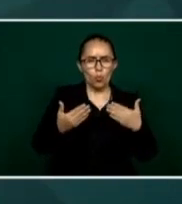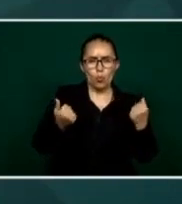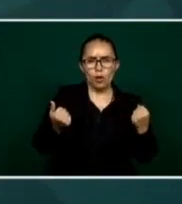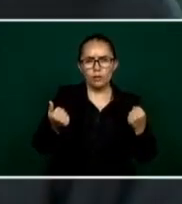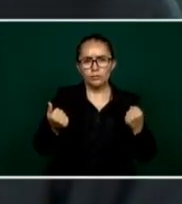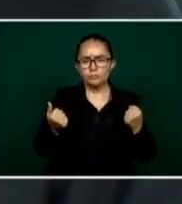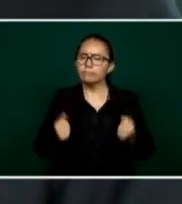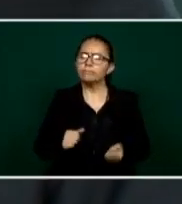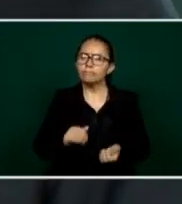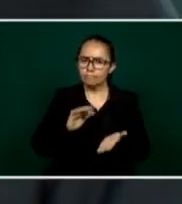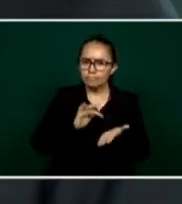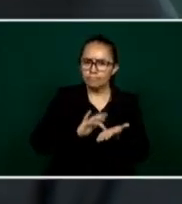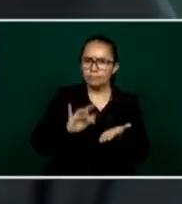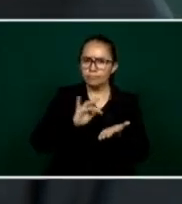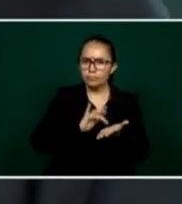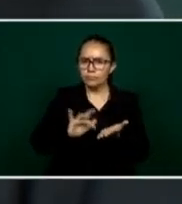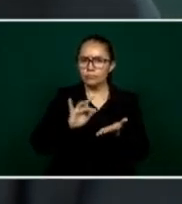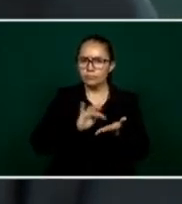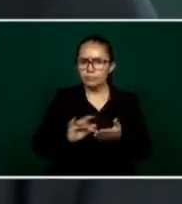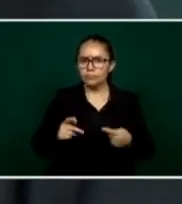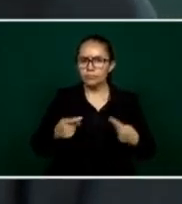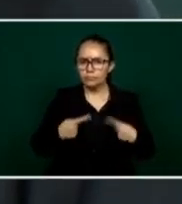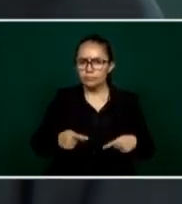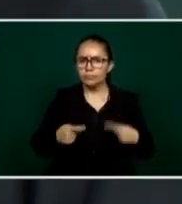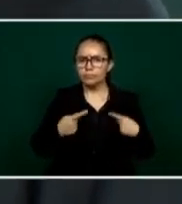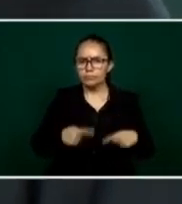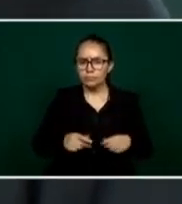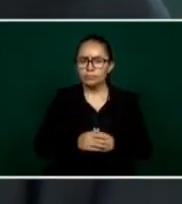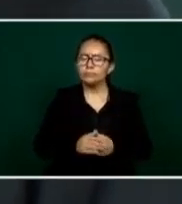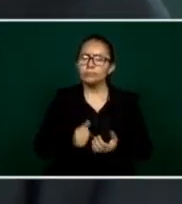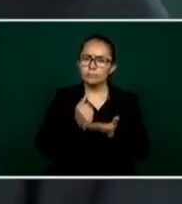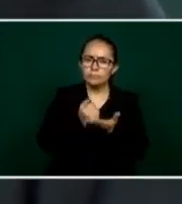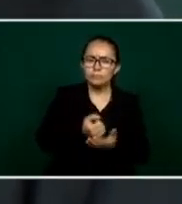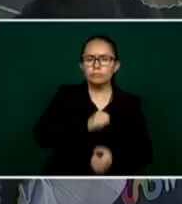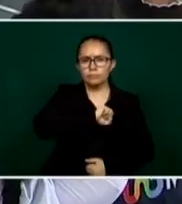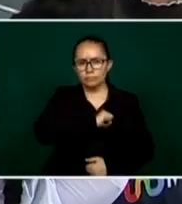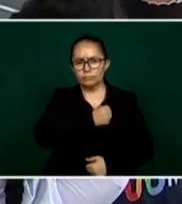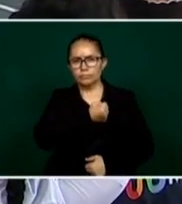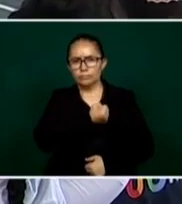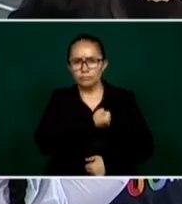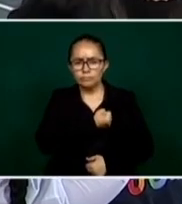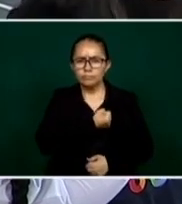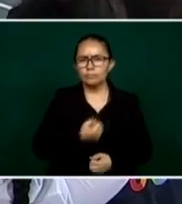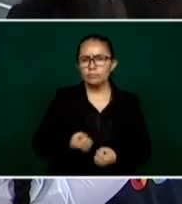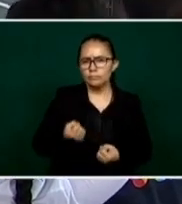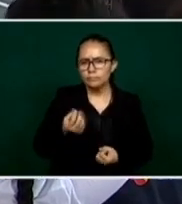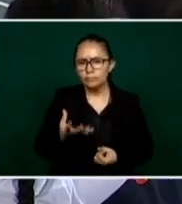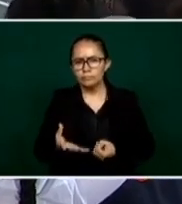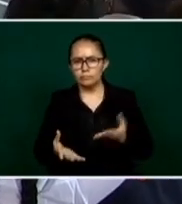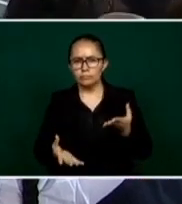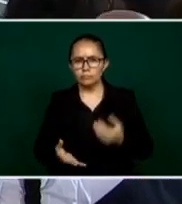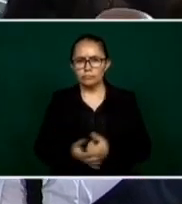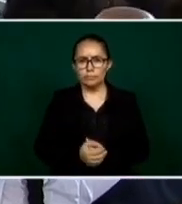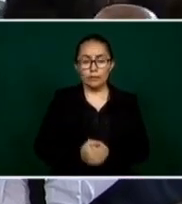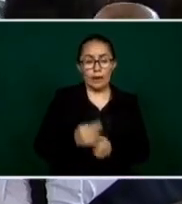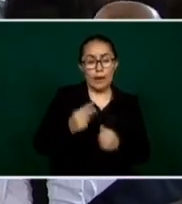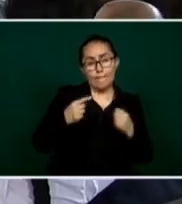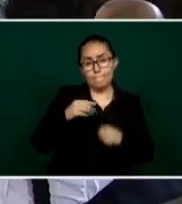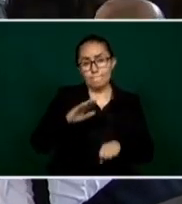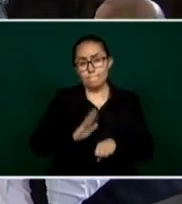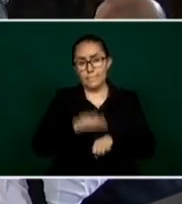mejorar todo el sistema de salud pública para que haya atención